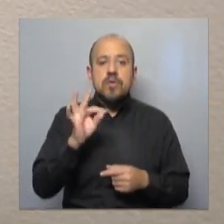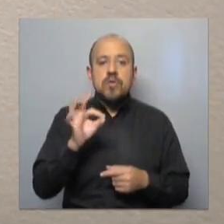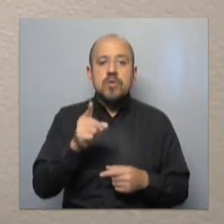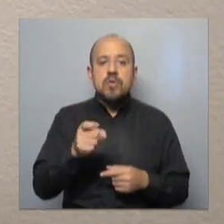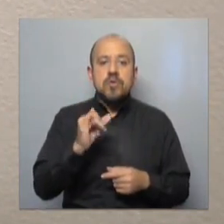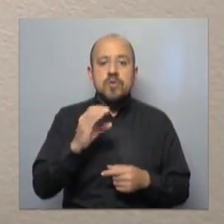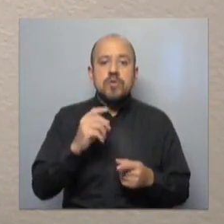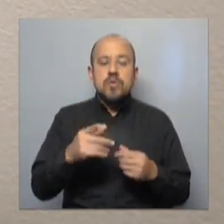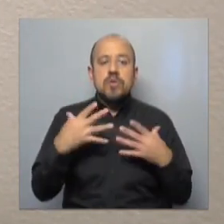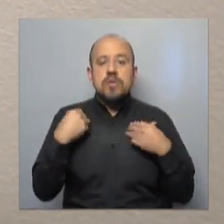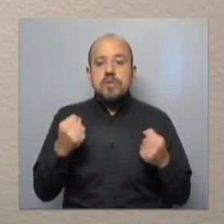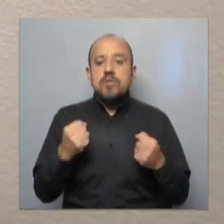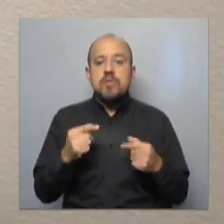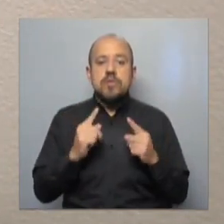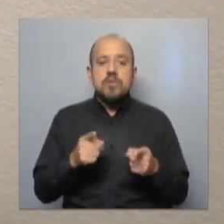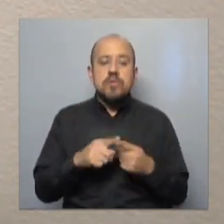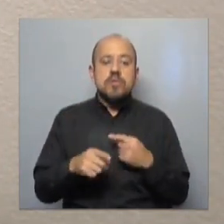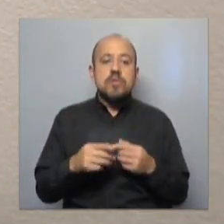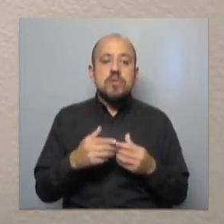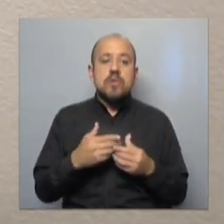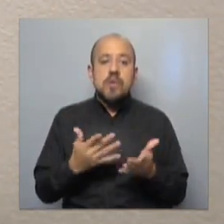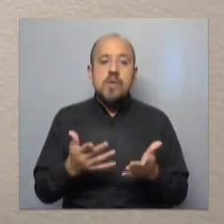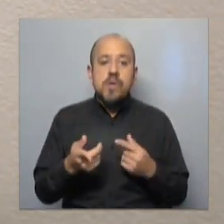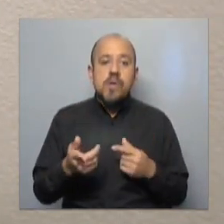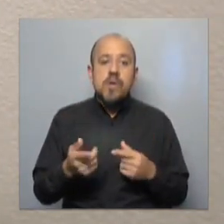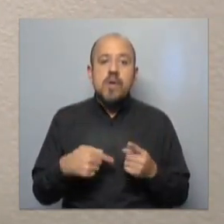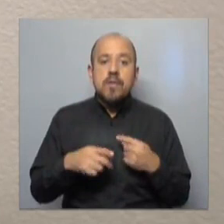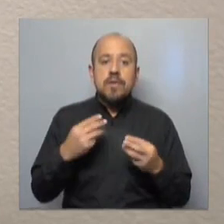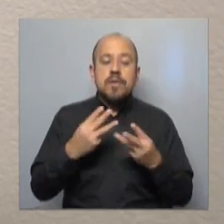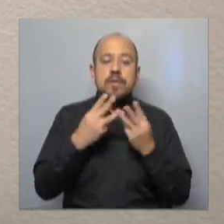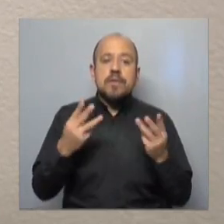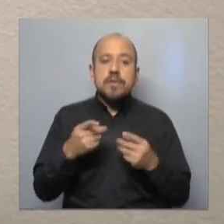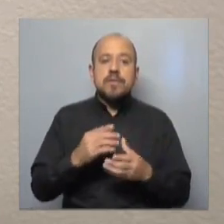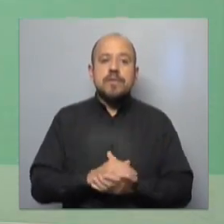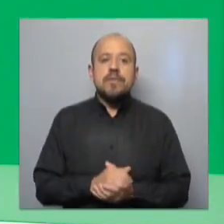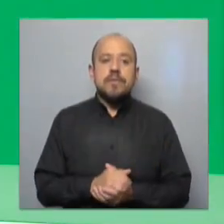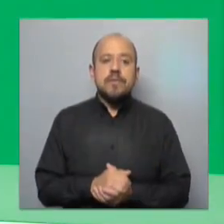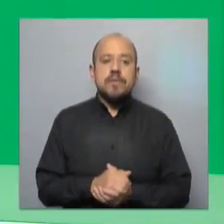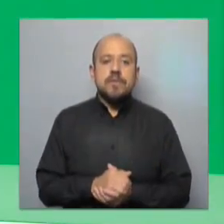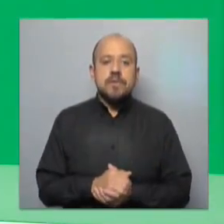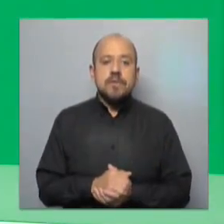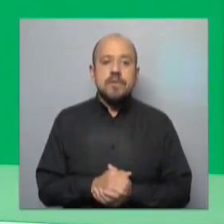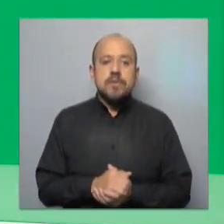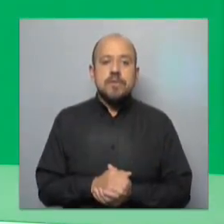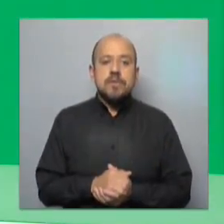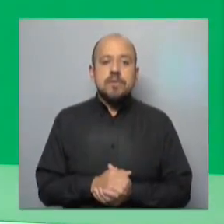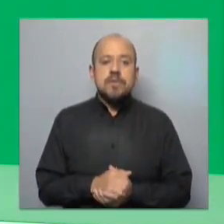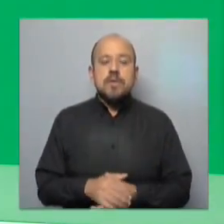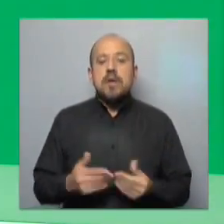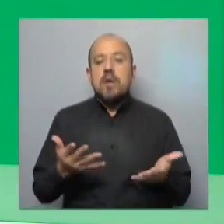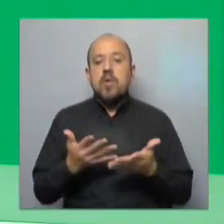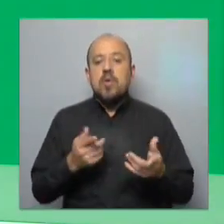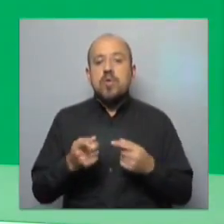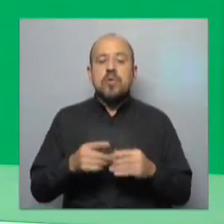para la salud y también por las implicancias que tiene para el ambiente en general ahora sabremos más sobre factores que